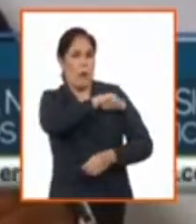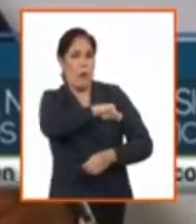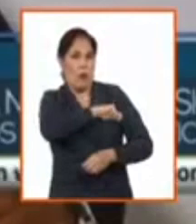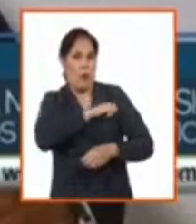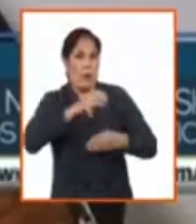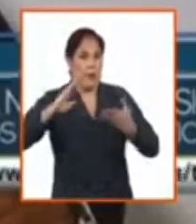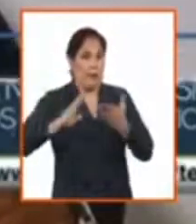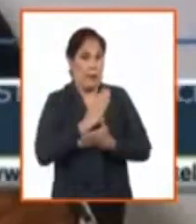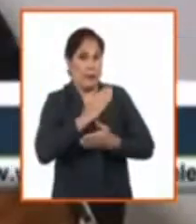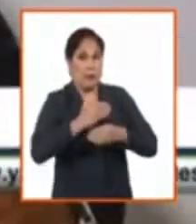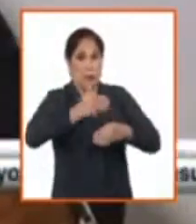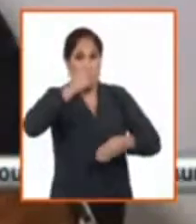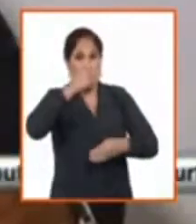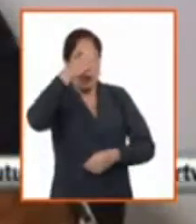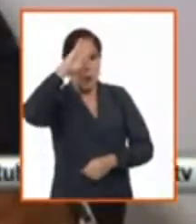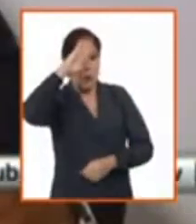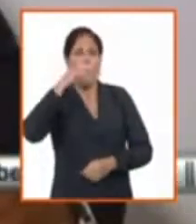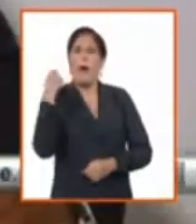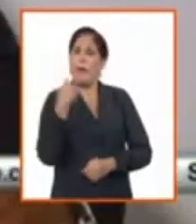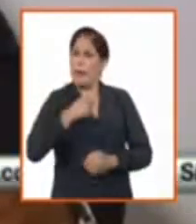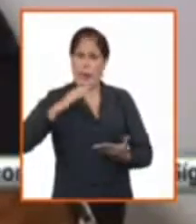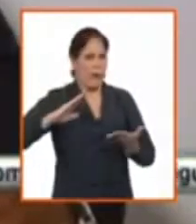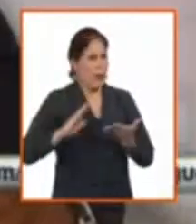sucede desde hace mucho tiempo